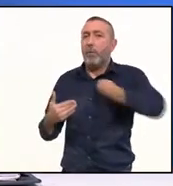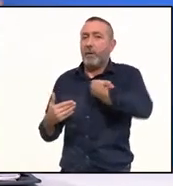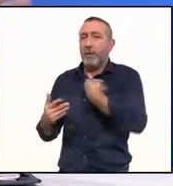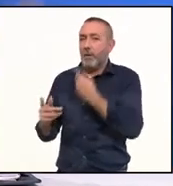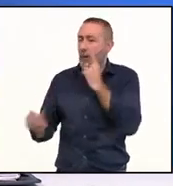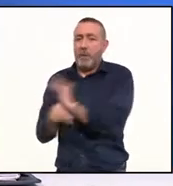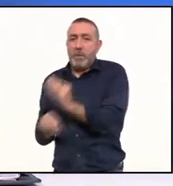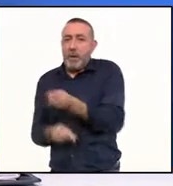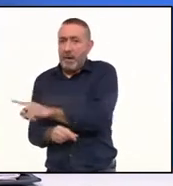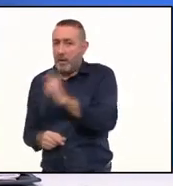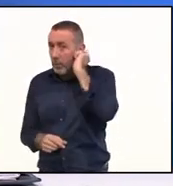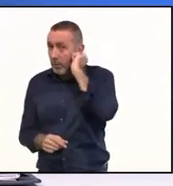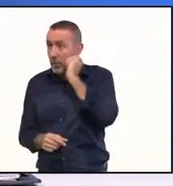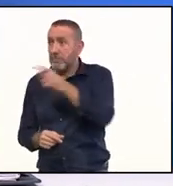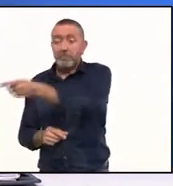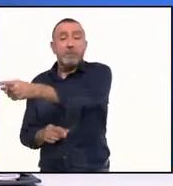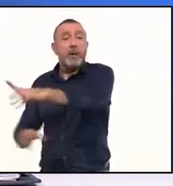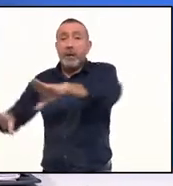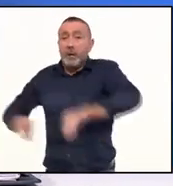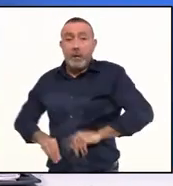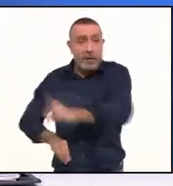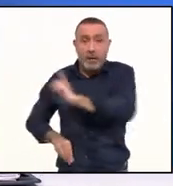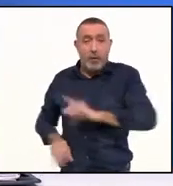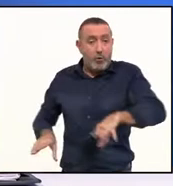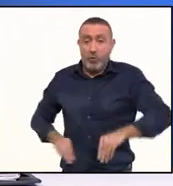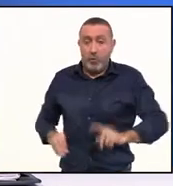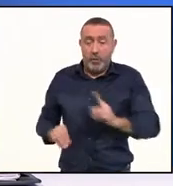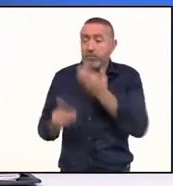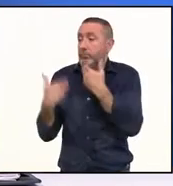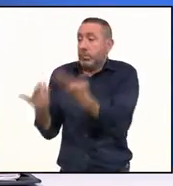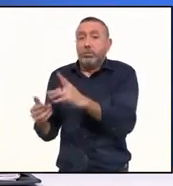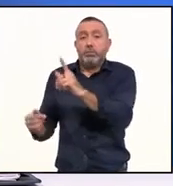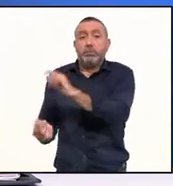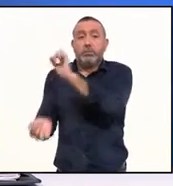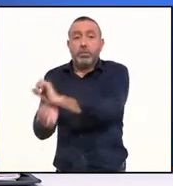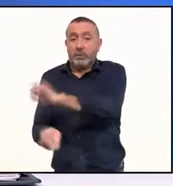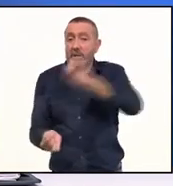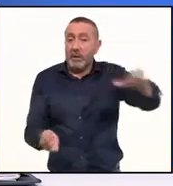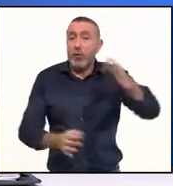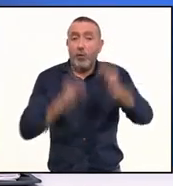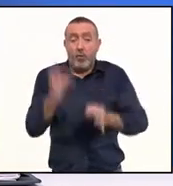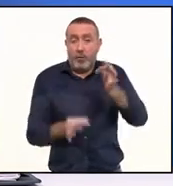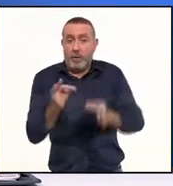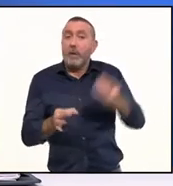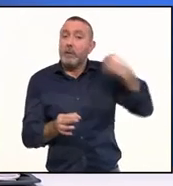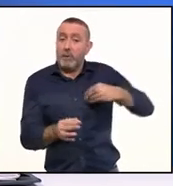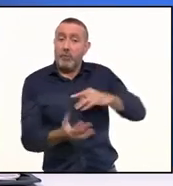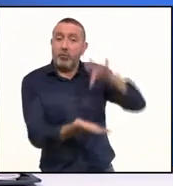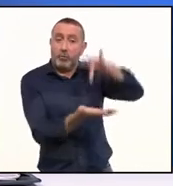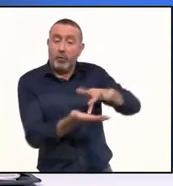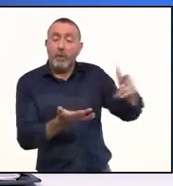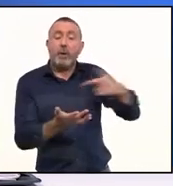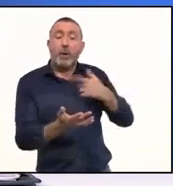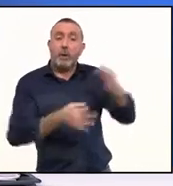pensando que así no las afecta pues lo que hago es que cuando si está detenido o citado en el juzgado pues el mismo juzgado es cuando nos